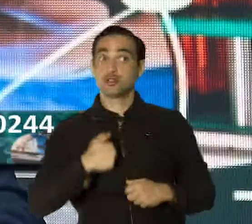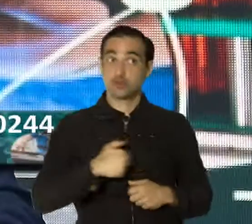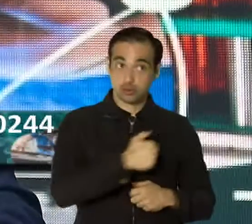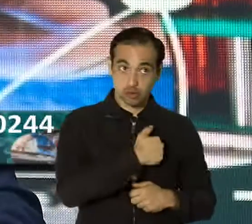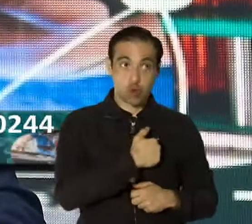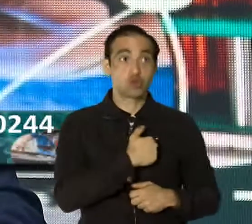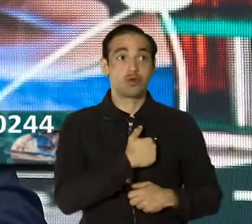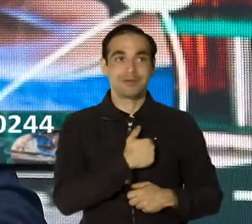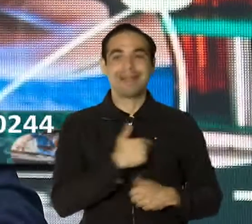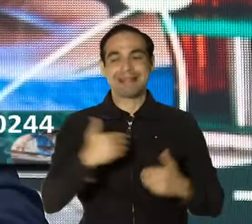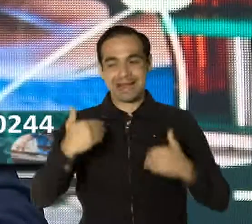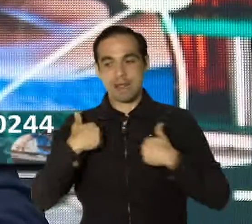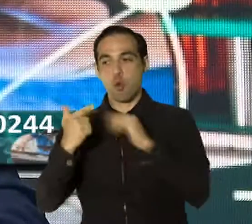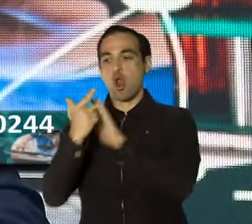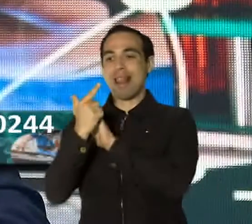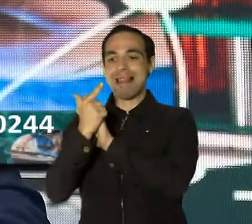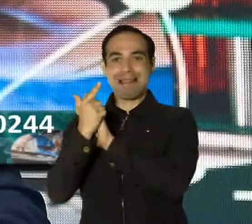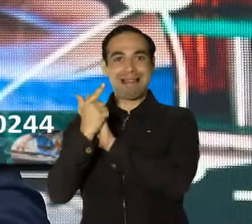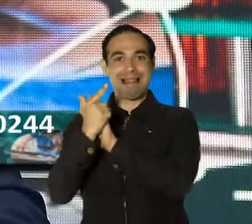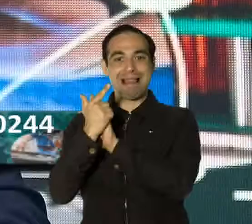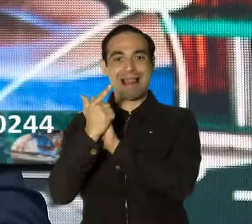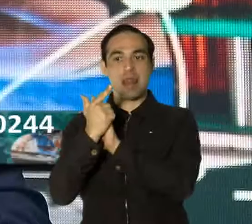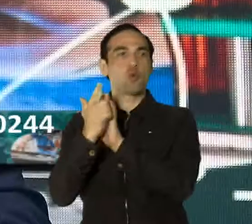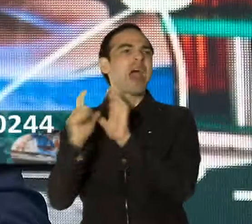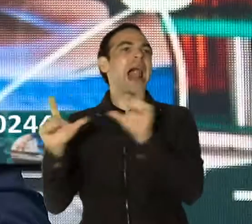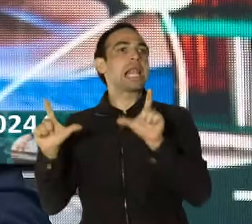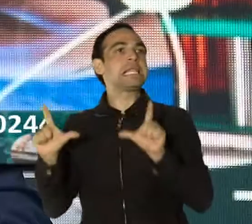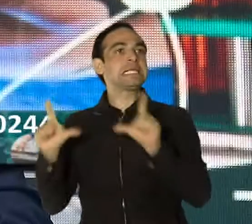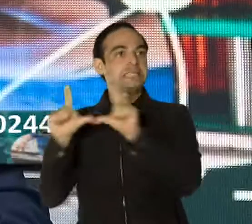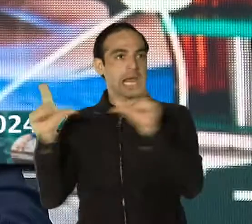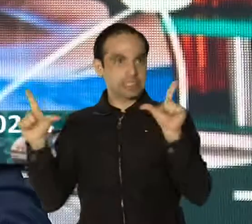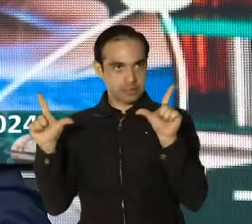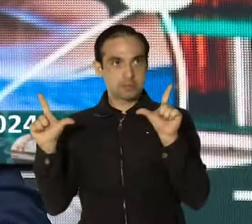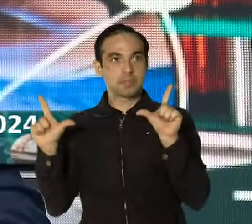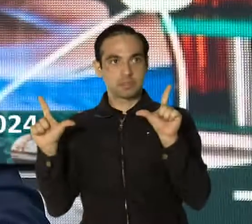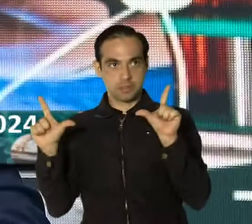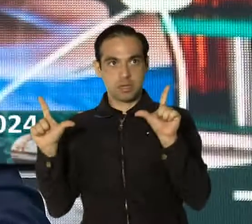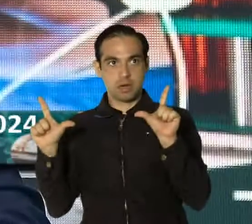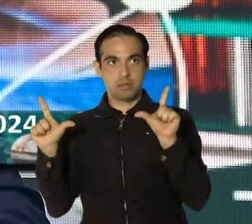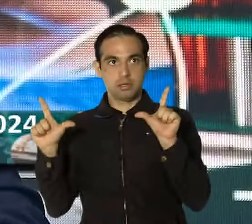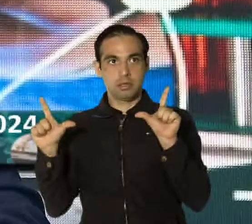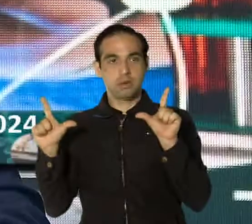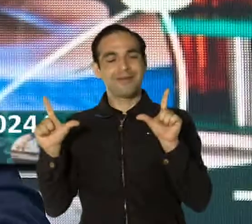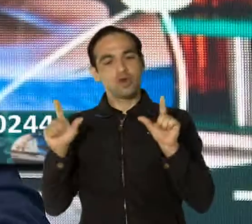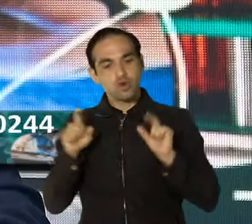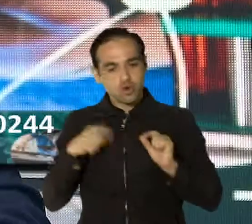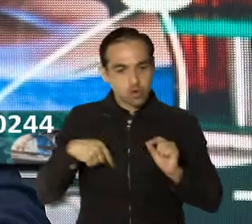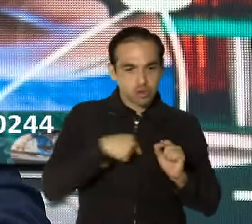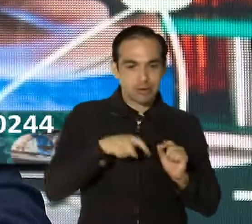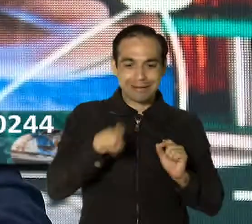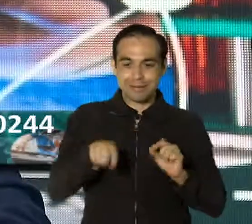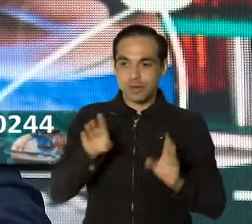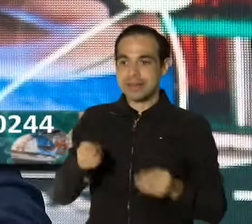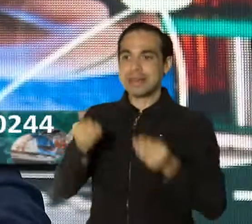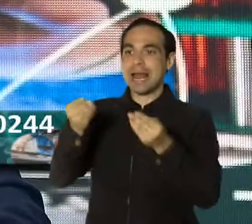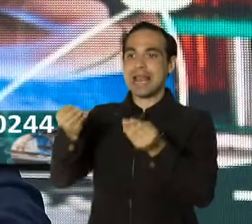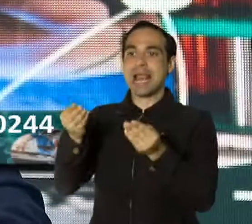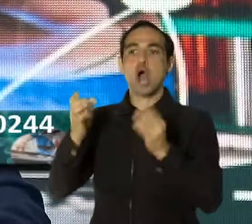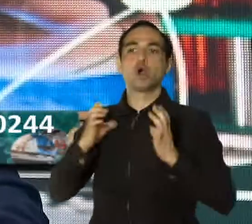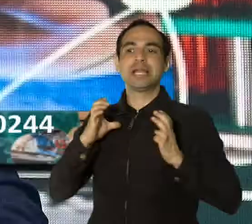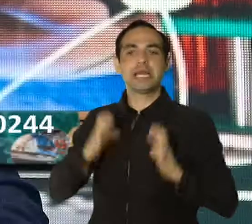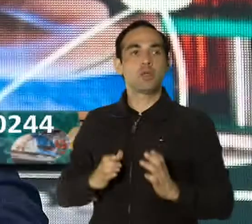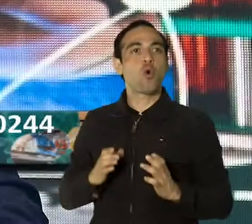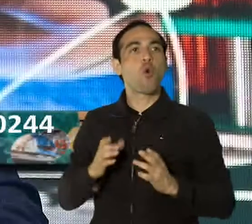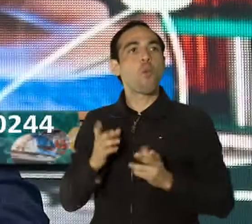nosotros tenemos que brindarle al cliente un producto sin poner al cliente